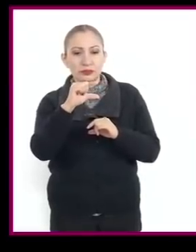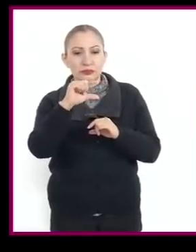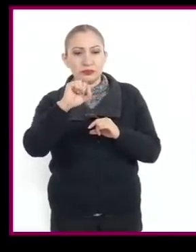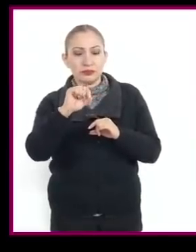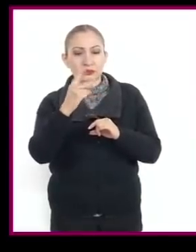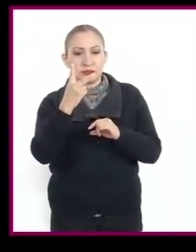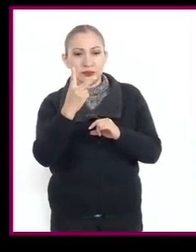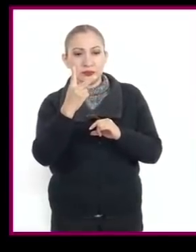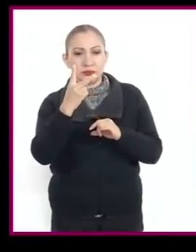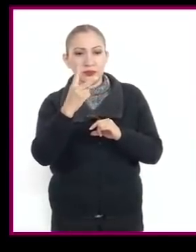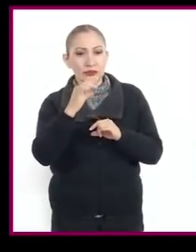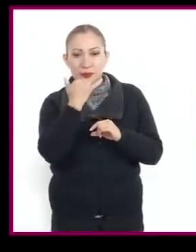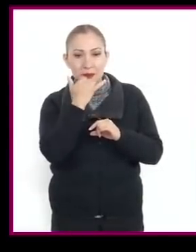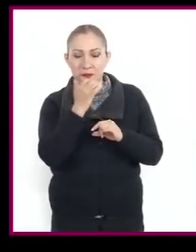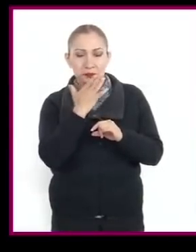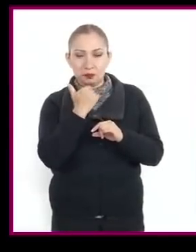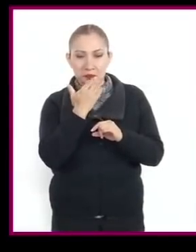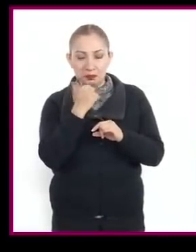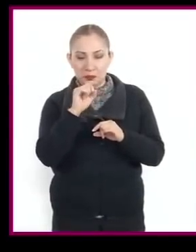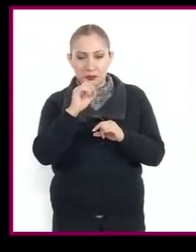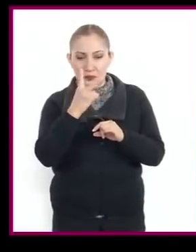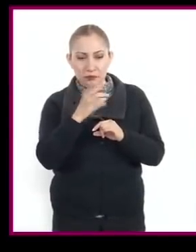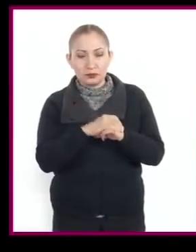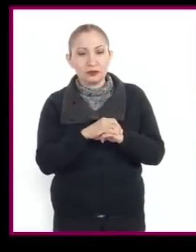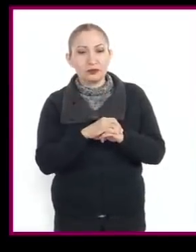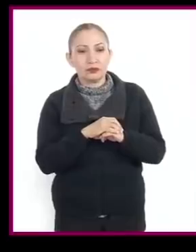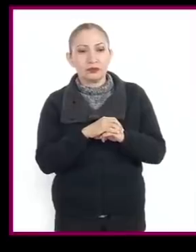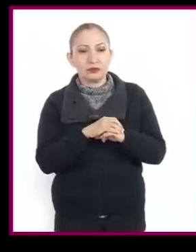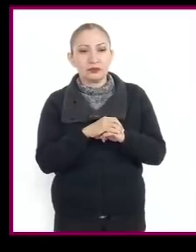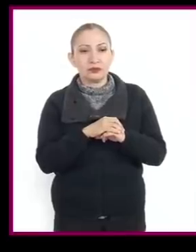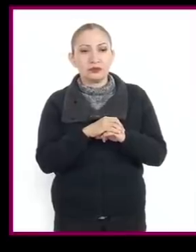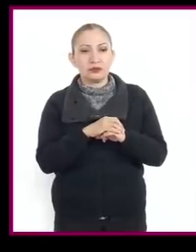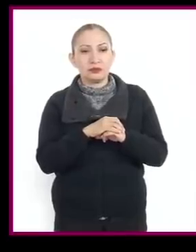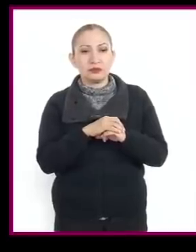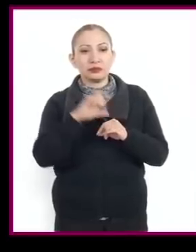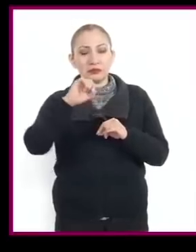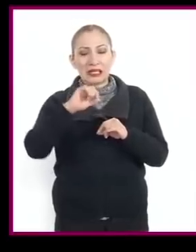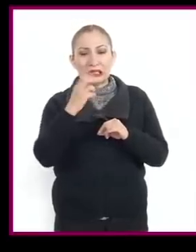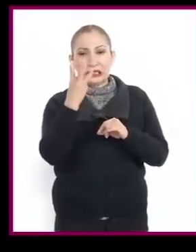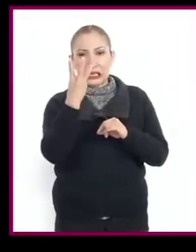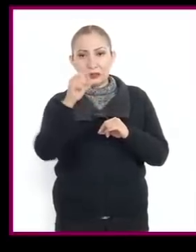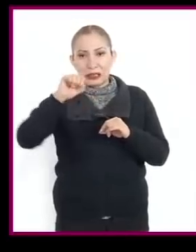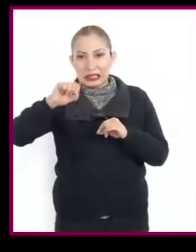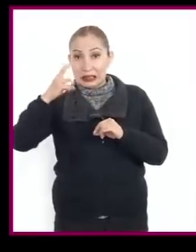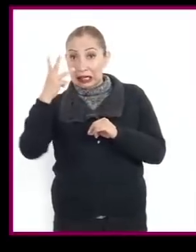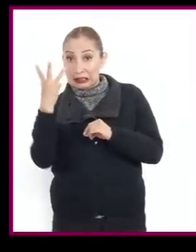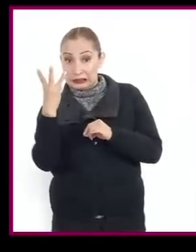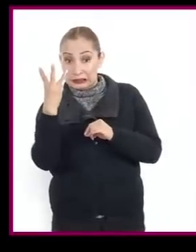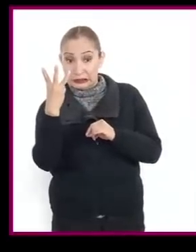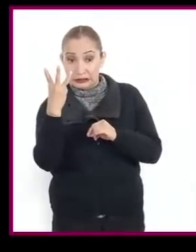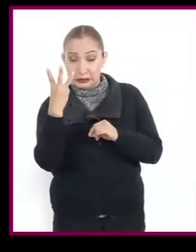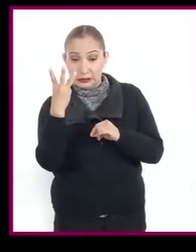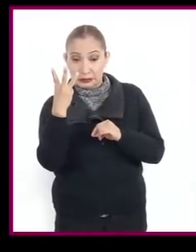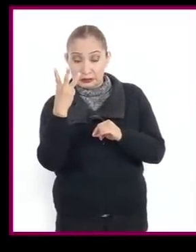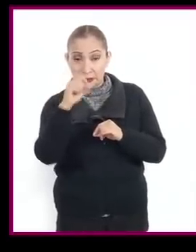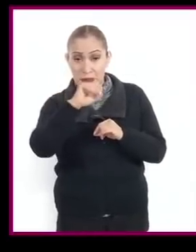un 22. No hay 22. Así que tenemos dos 23, ¿verdad? Esos